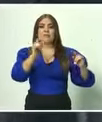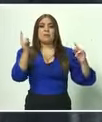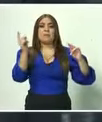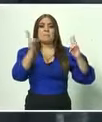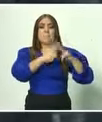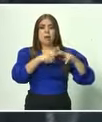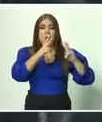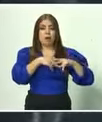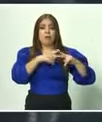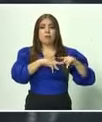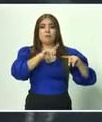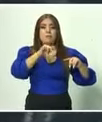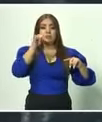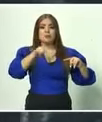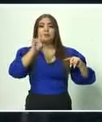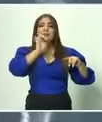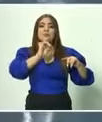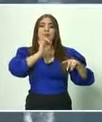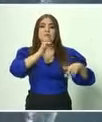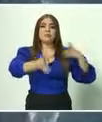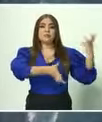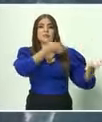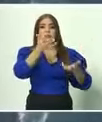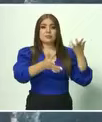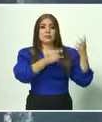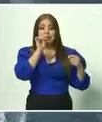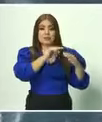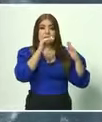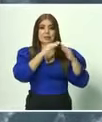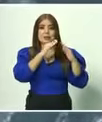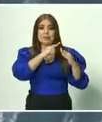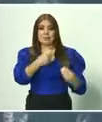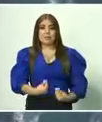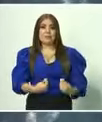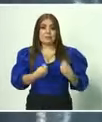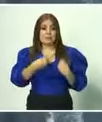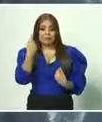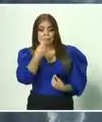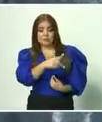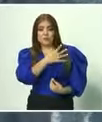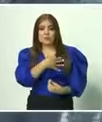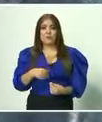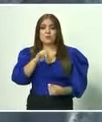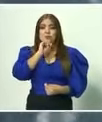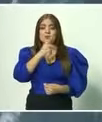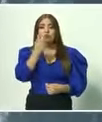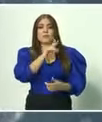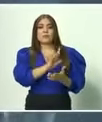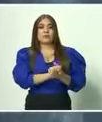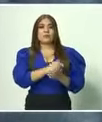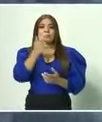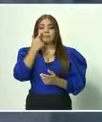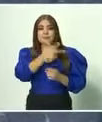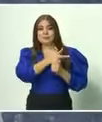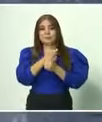fuego a la casa donde vive su hijo su propio hijo Y también su pareja sentimental ahí está la situación